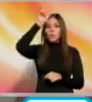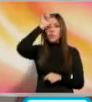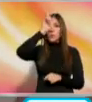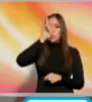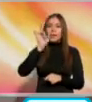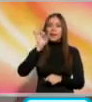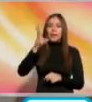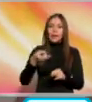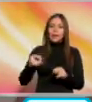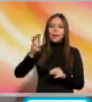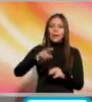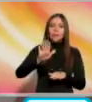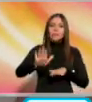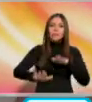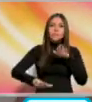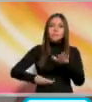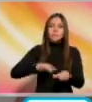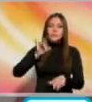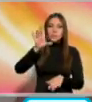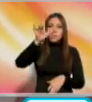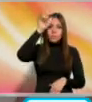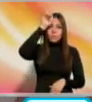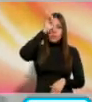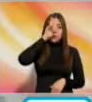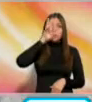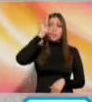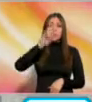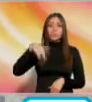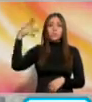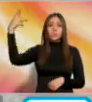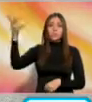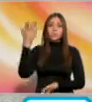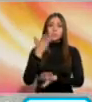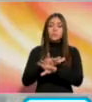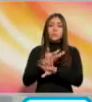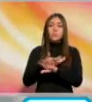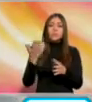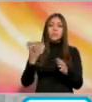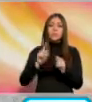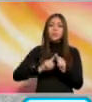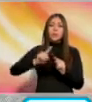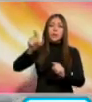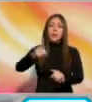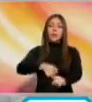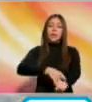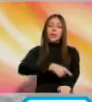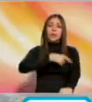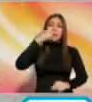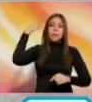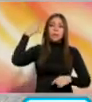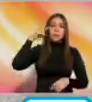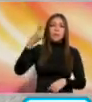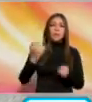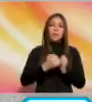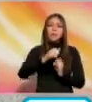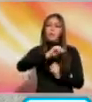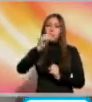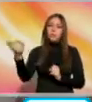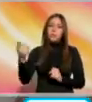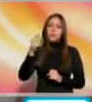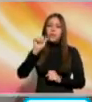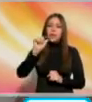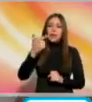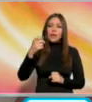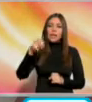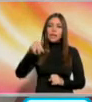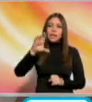un trayecto muy largo en la agencia espacial estadounidense, que no era la única. Sí. En ese entonces también estaba la agencia soviética. Sí. Sí.